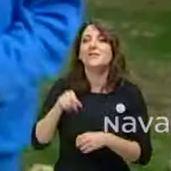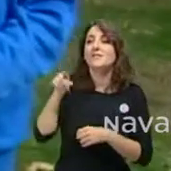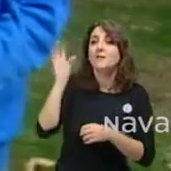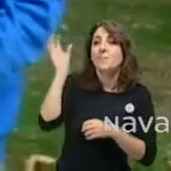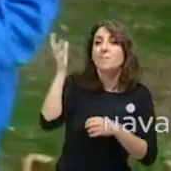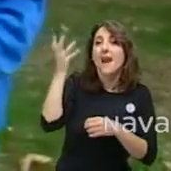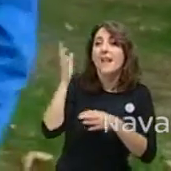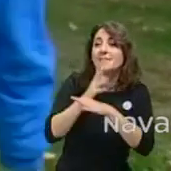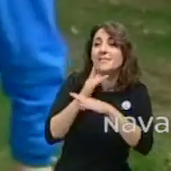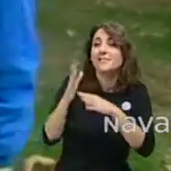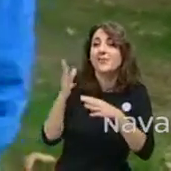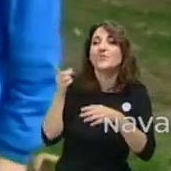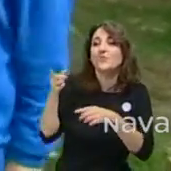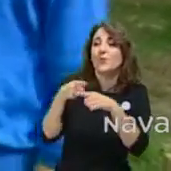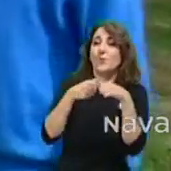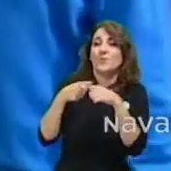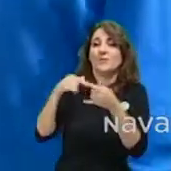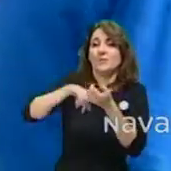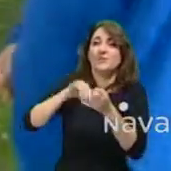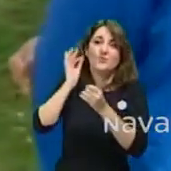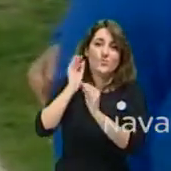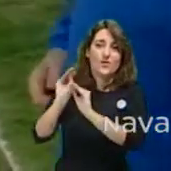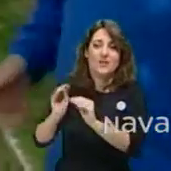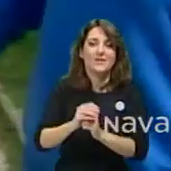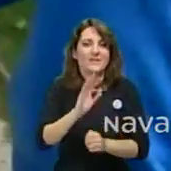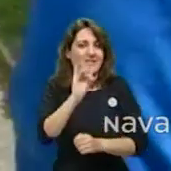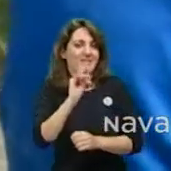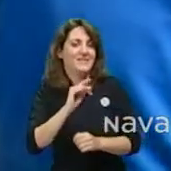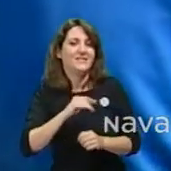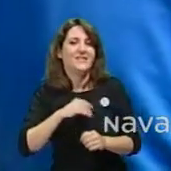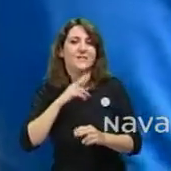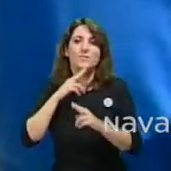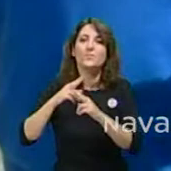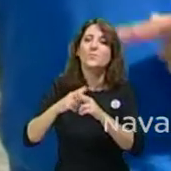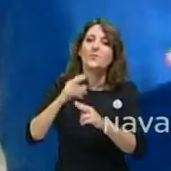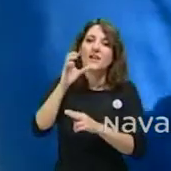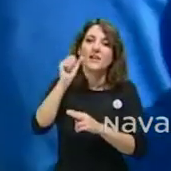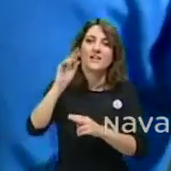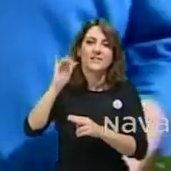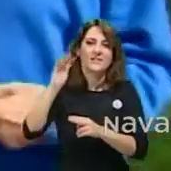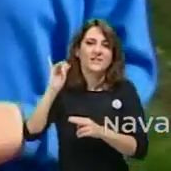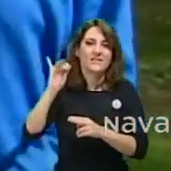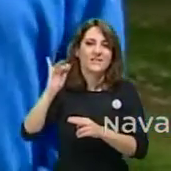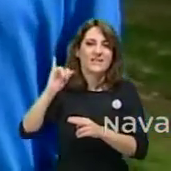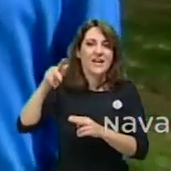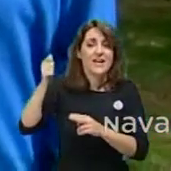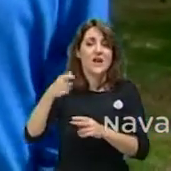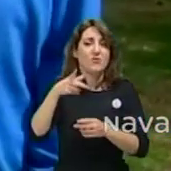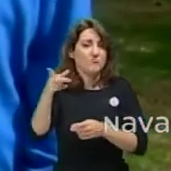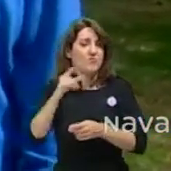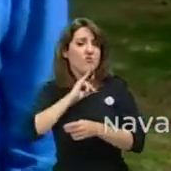que compartes con tu mujer. Con mi mujer, con Cristina, sí. Hola. A esta le podéis hablar en cualquier idioma,